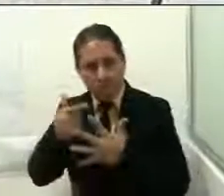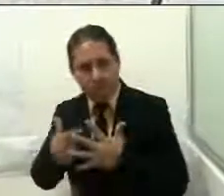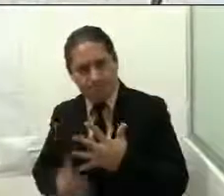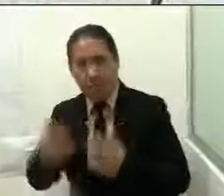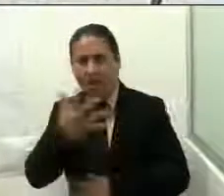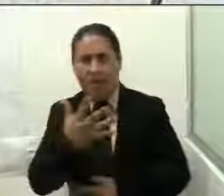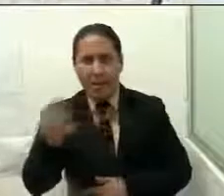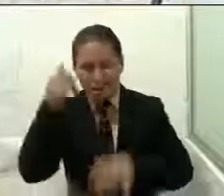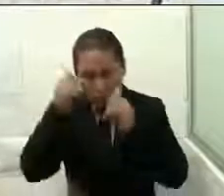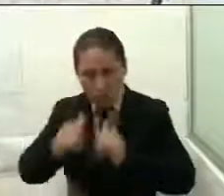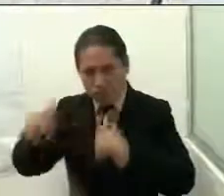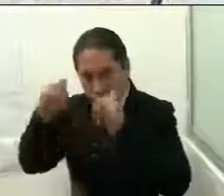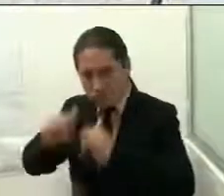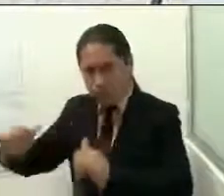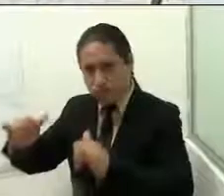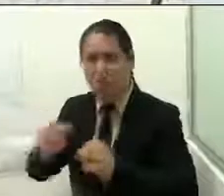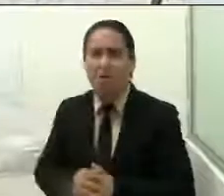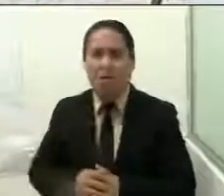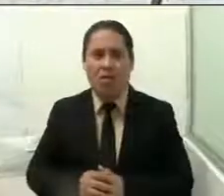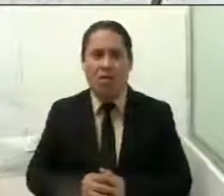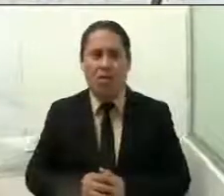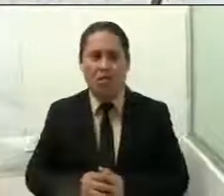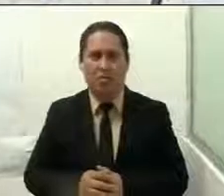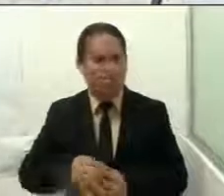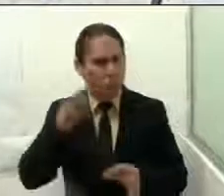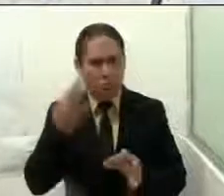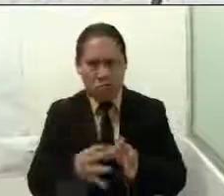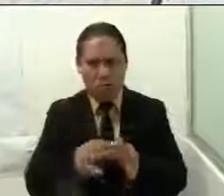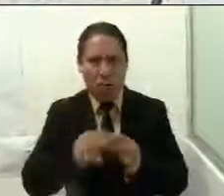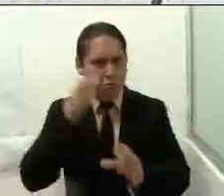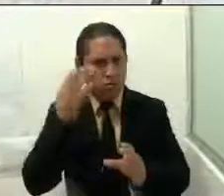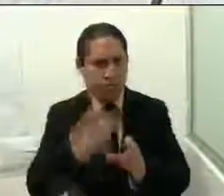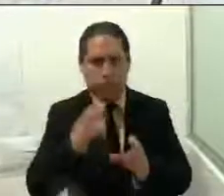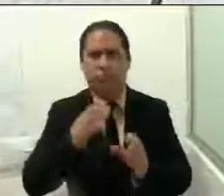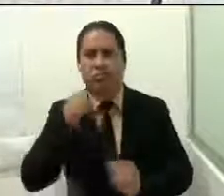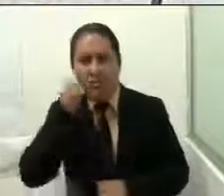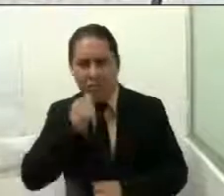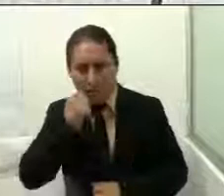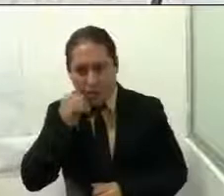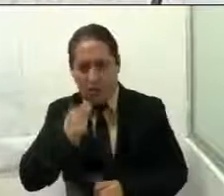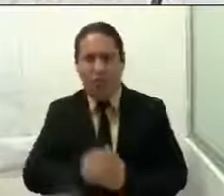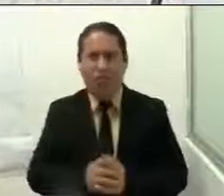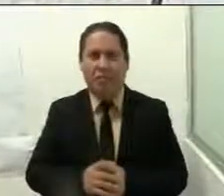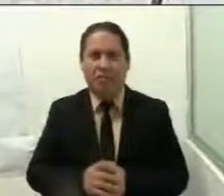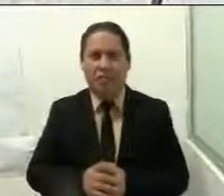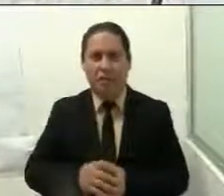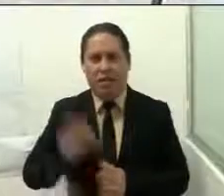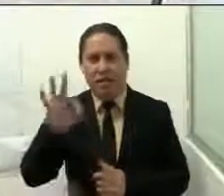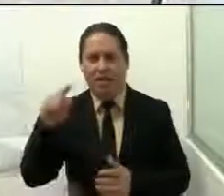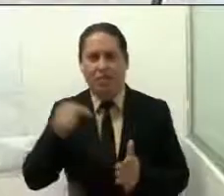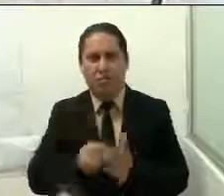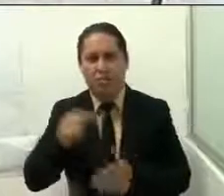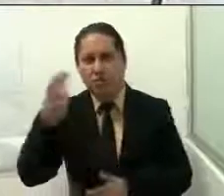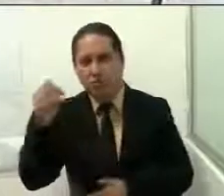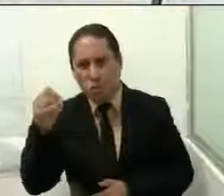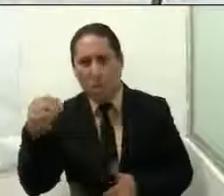sementales ovinos con registro de pureza aportando 3.9 millones de pesos y